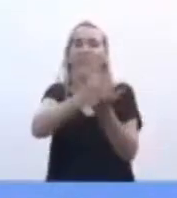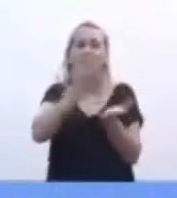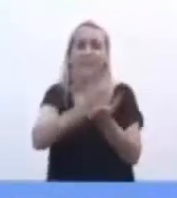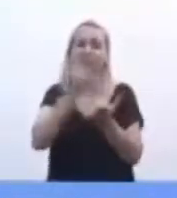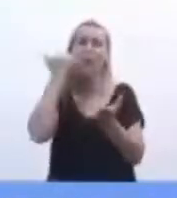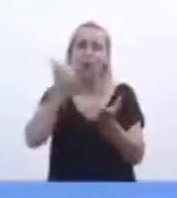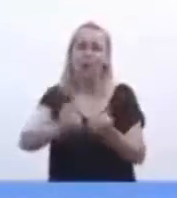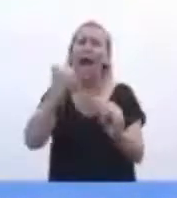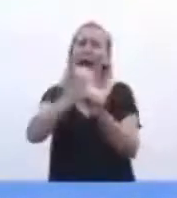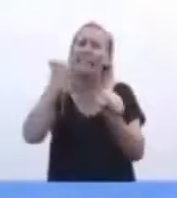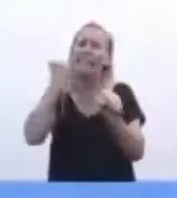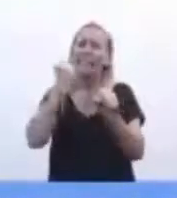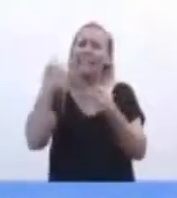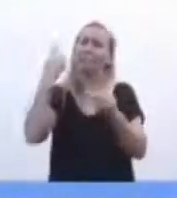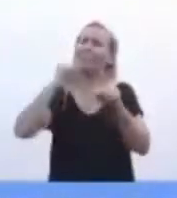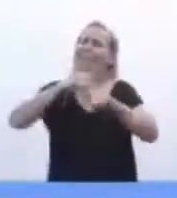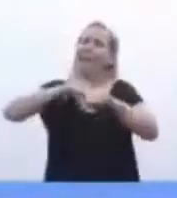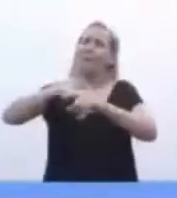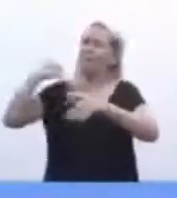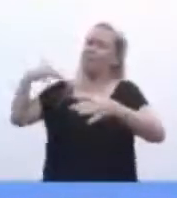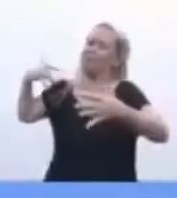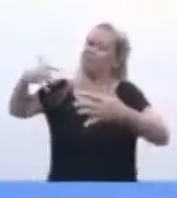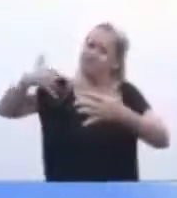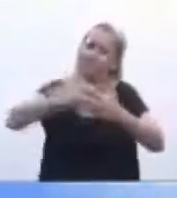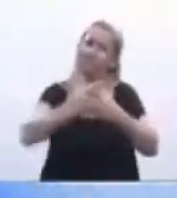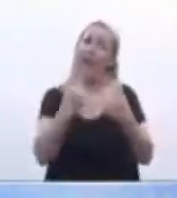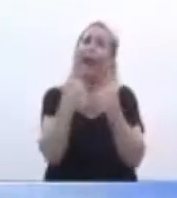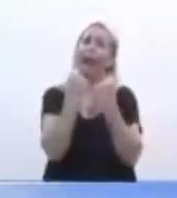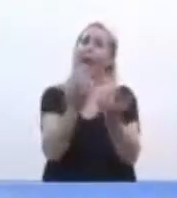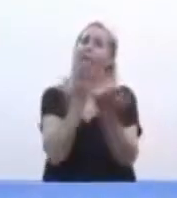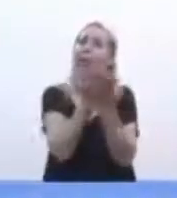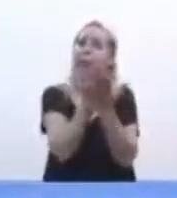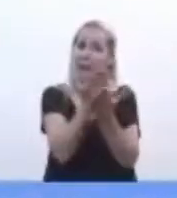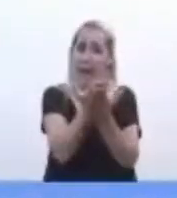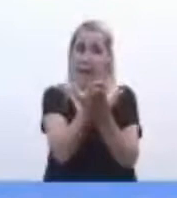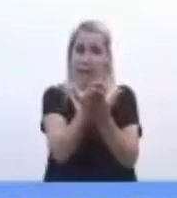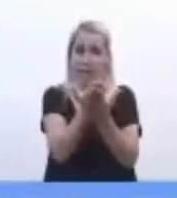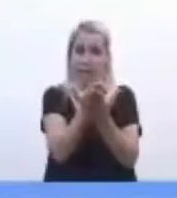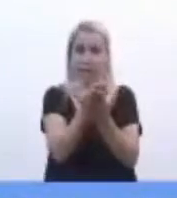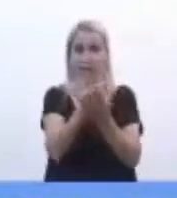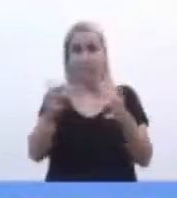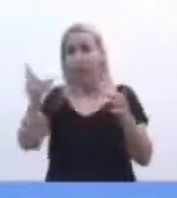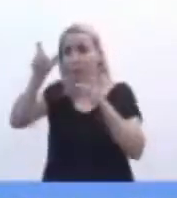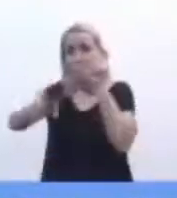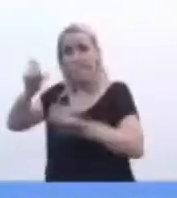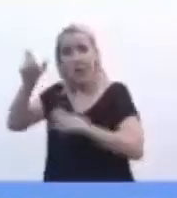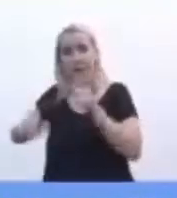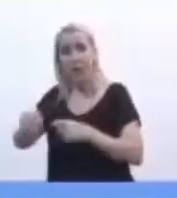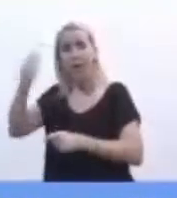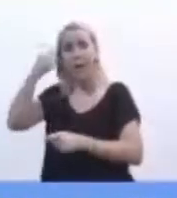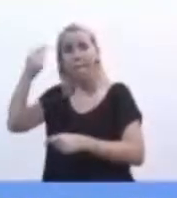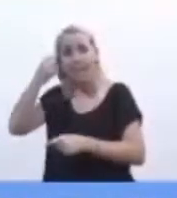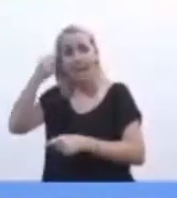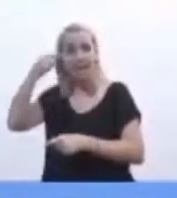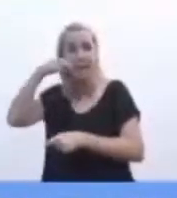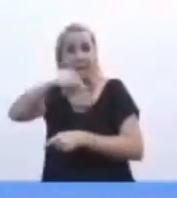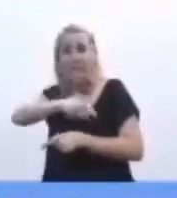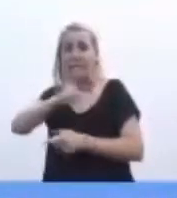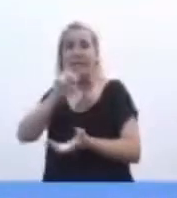reclamado que no afecta en nada a los que se oponen a la consagración de este derecho